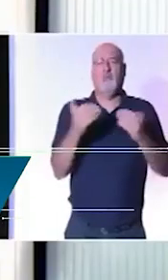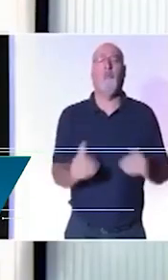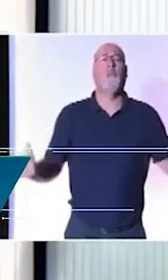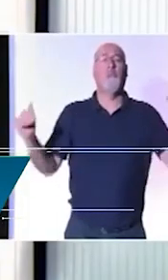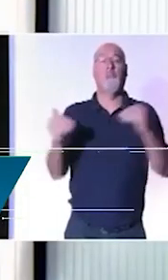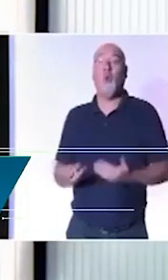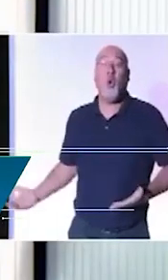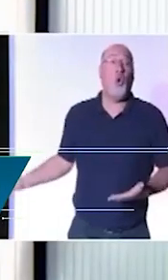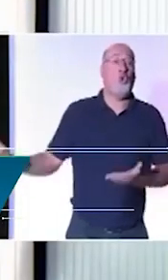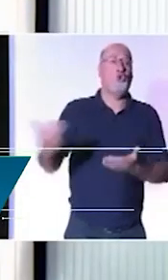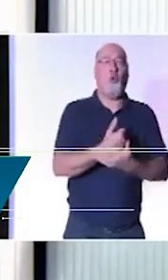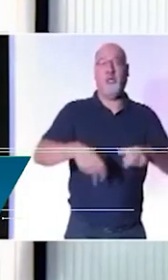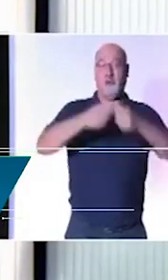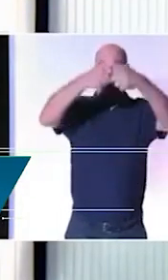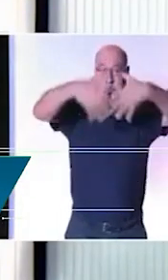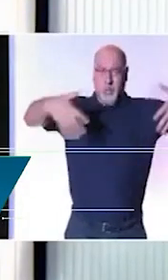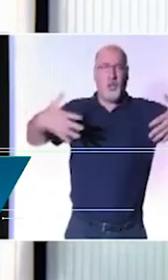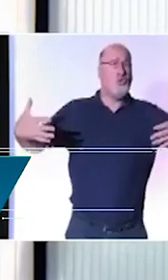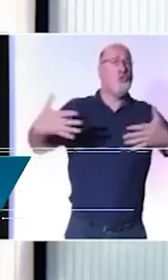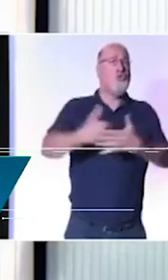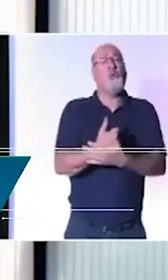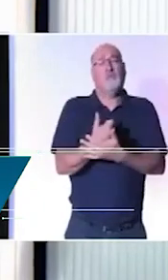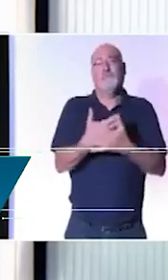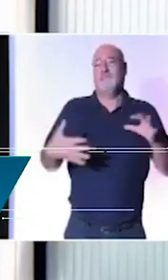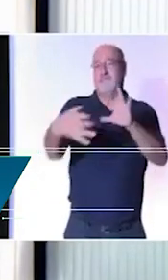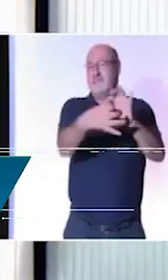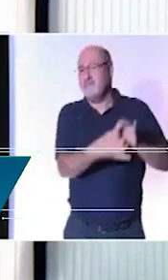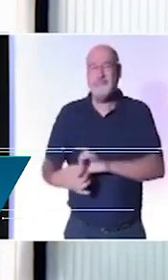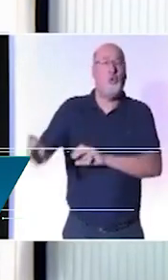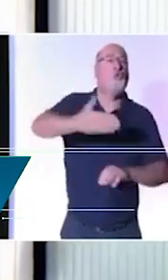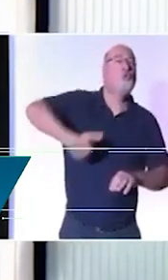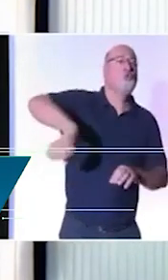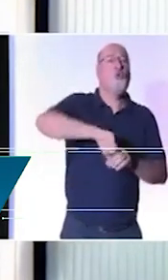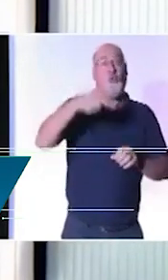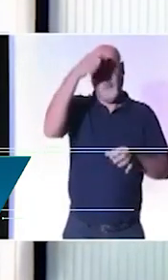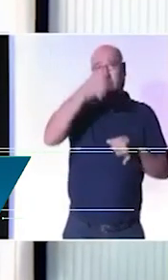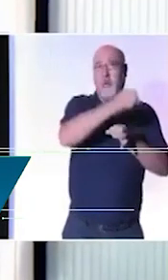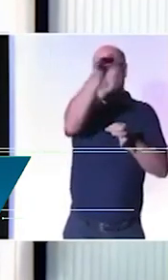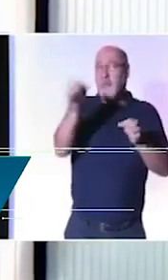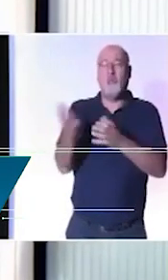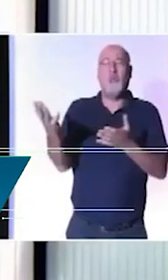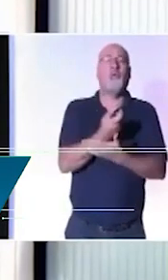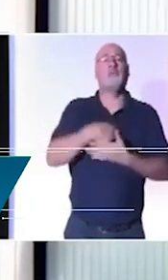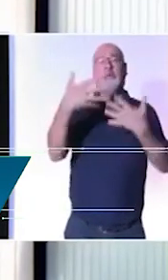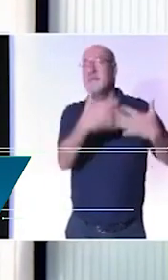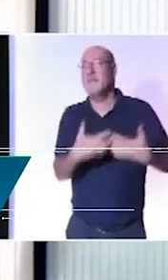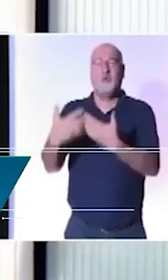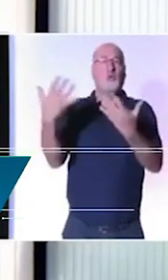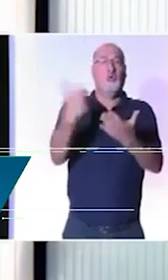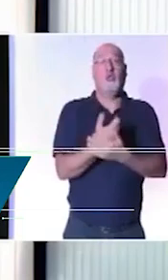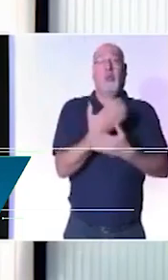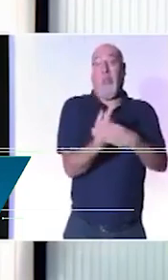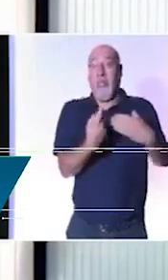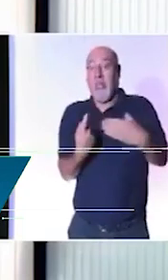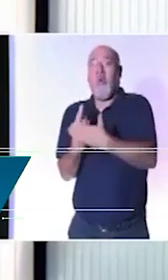única y no tiene escrúpulos es solo para permanecer en la moncloa el tiempo que se le da igual y se tiene que cargar a ministros